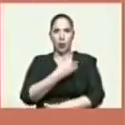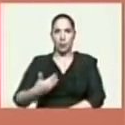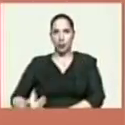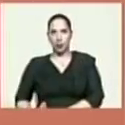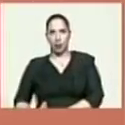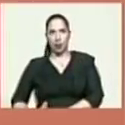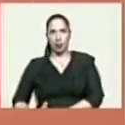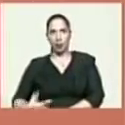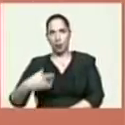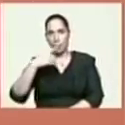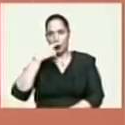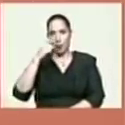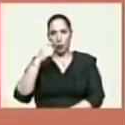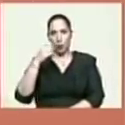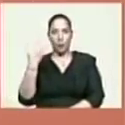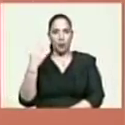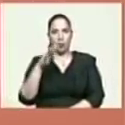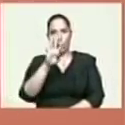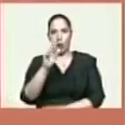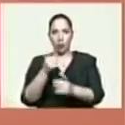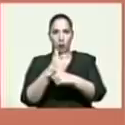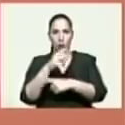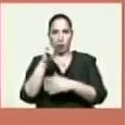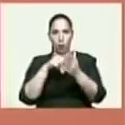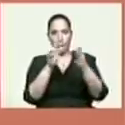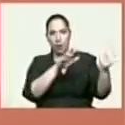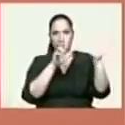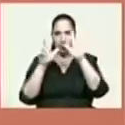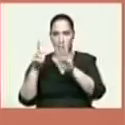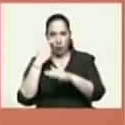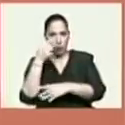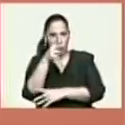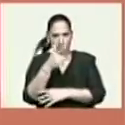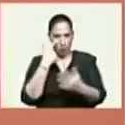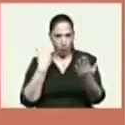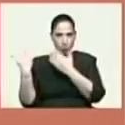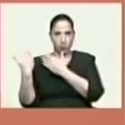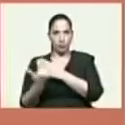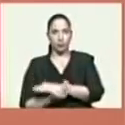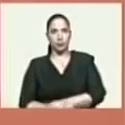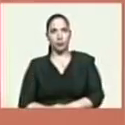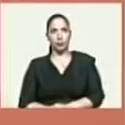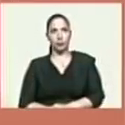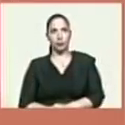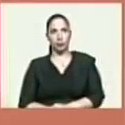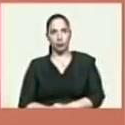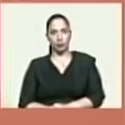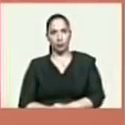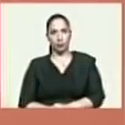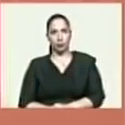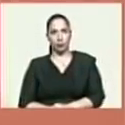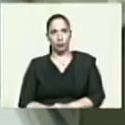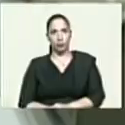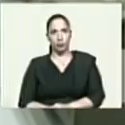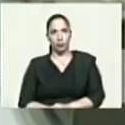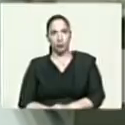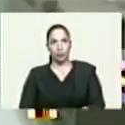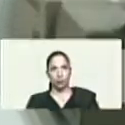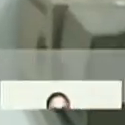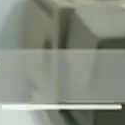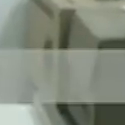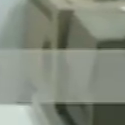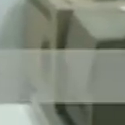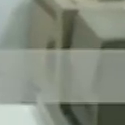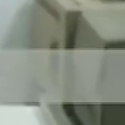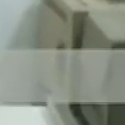pasado 4 de agosto de 2018. Tenemos el video del señor Carrasco. Adelante, por favor. Mi nombre es